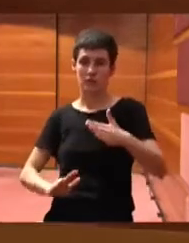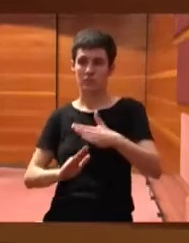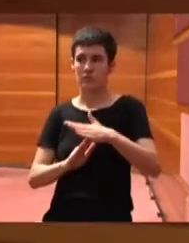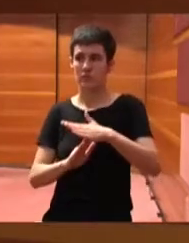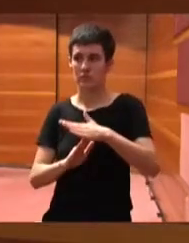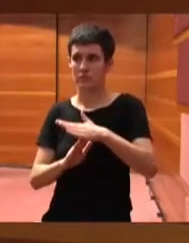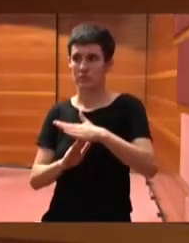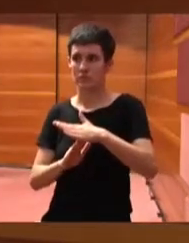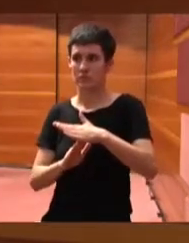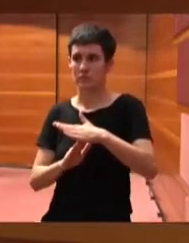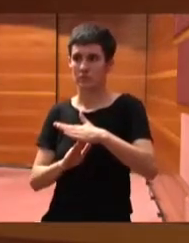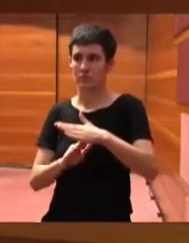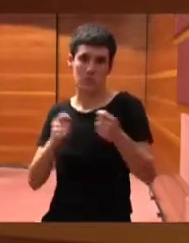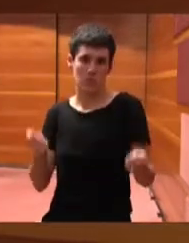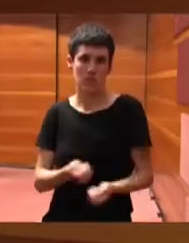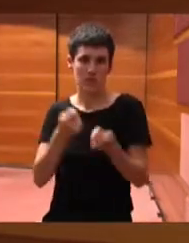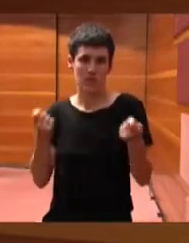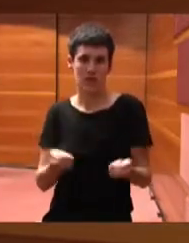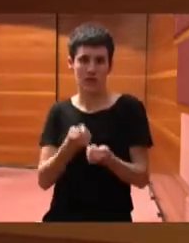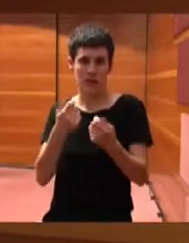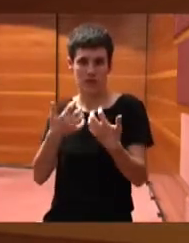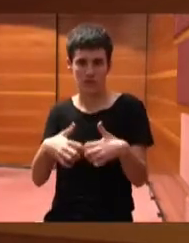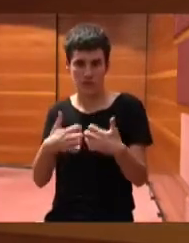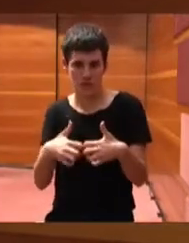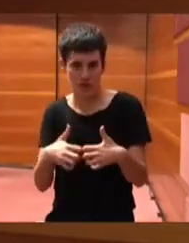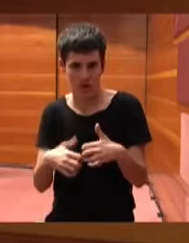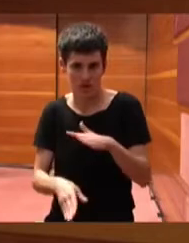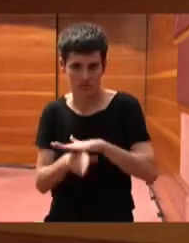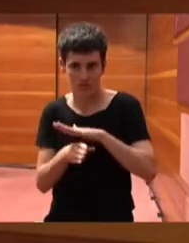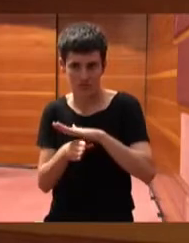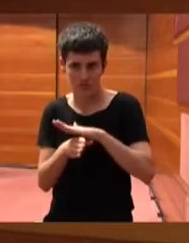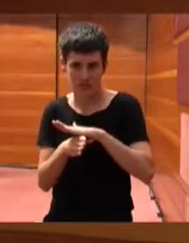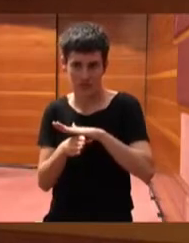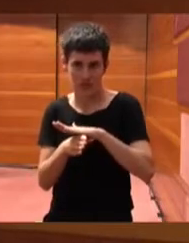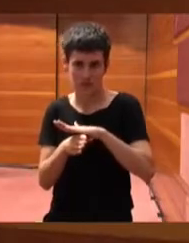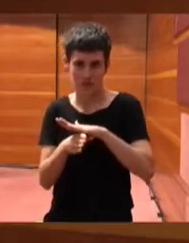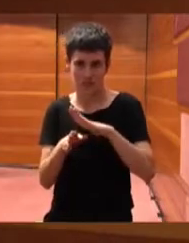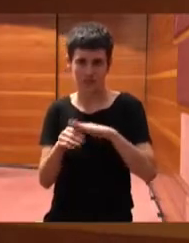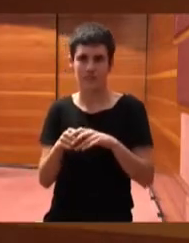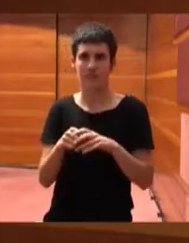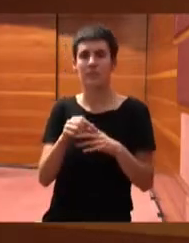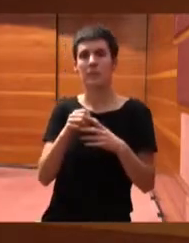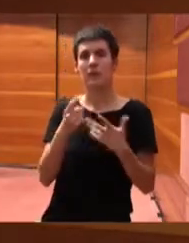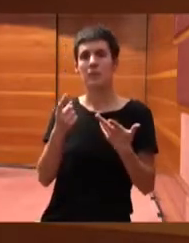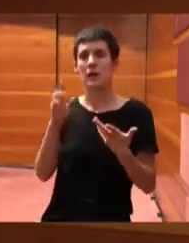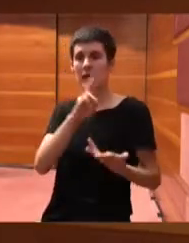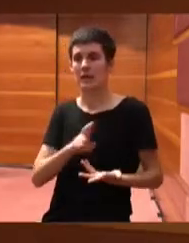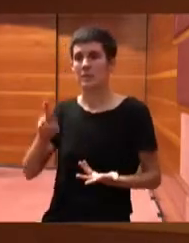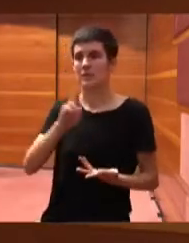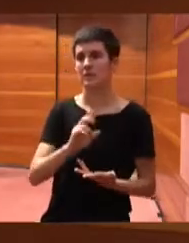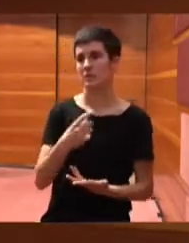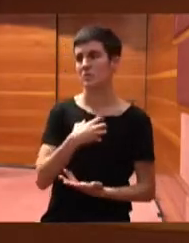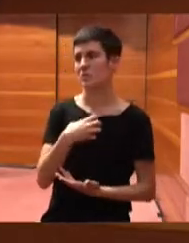anunciantes han pagado, ¿eh? La publi va. Dos, el espacio es lo que le interesa al de Bilbao. Tres, no vas a repetir, porque además tú no tienes